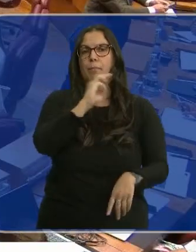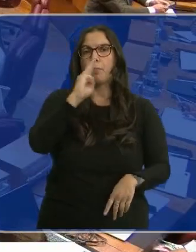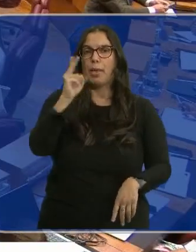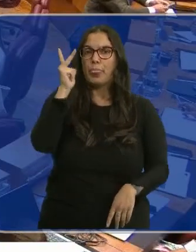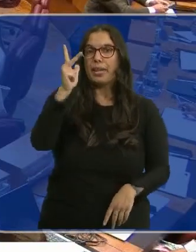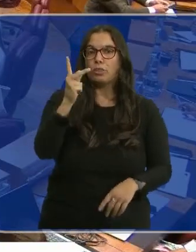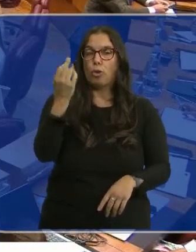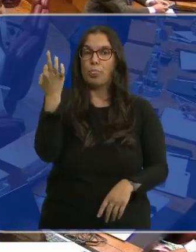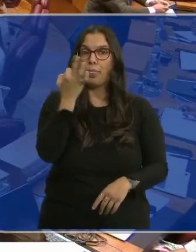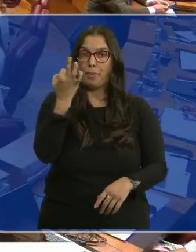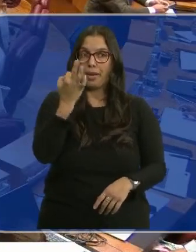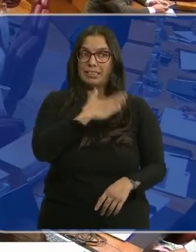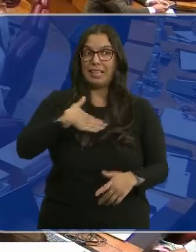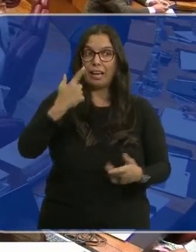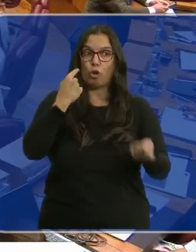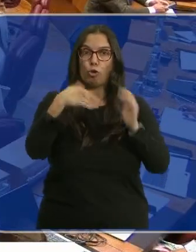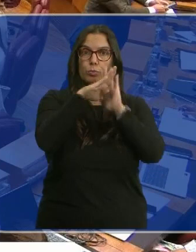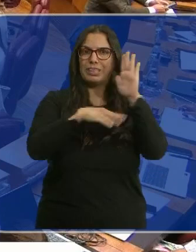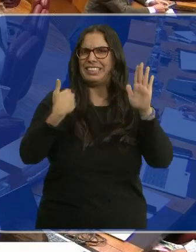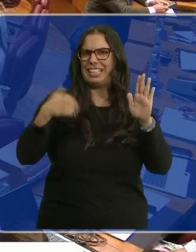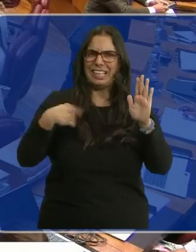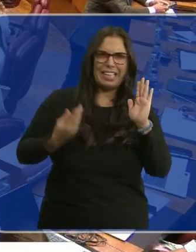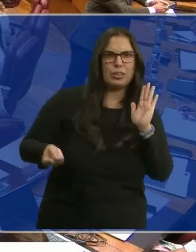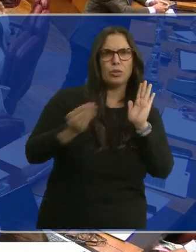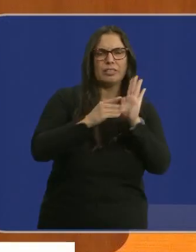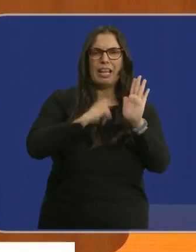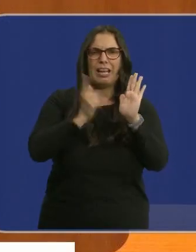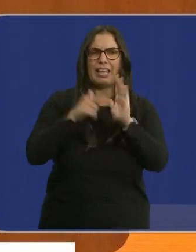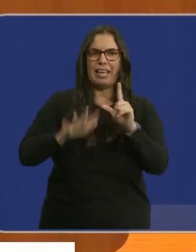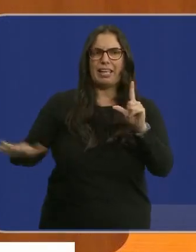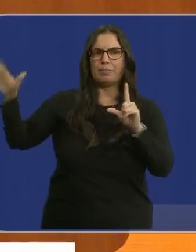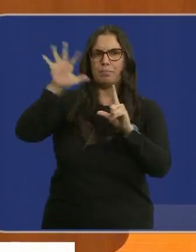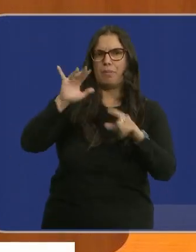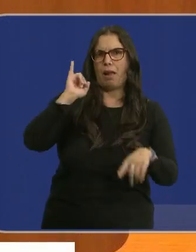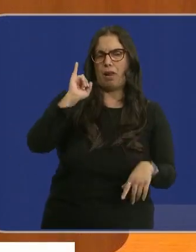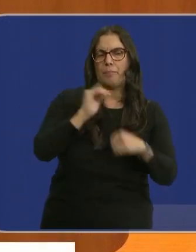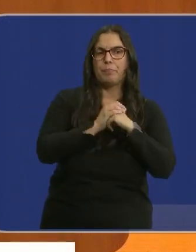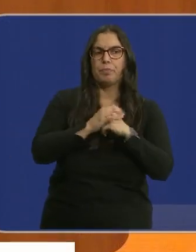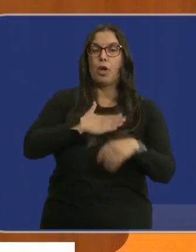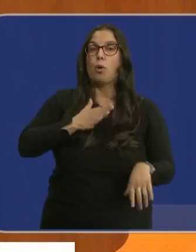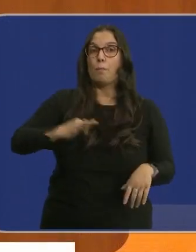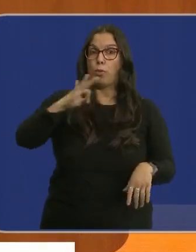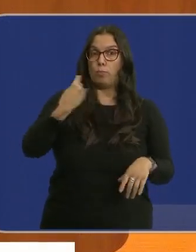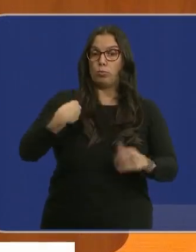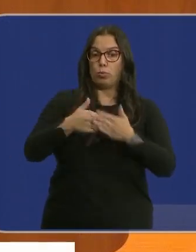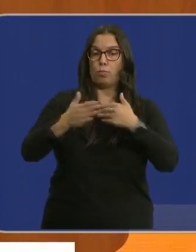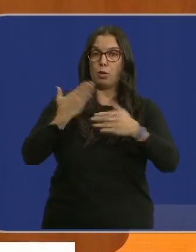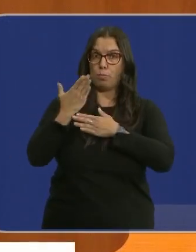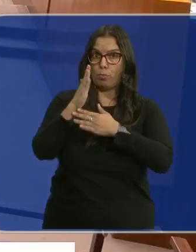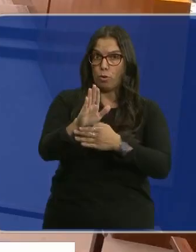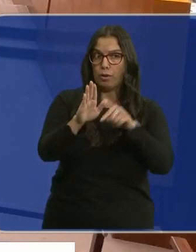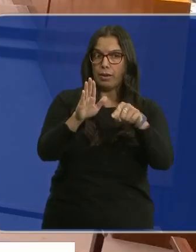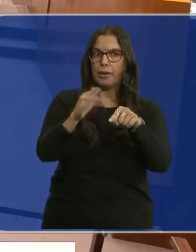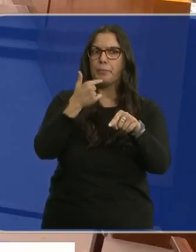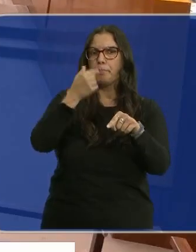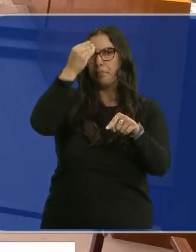esos derechos y deberes que se pretenden regular ya están incluidos en la ley estatal. Podemos, que ha sido quien ha llevado a la Cámara en esta ocasión la